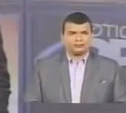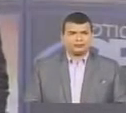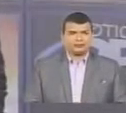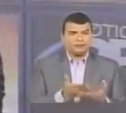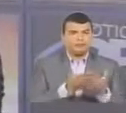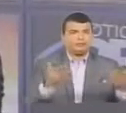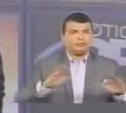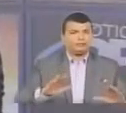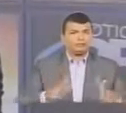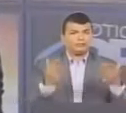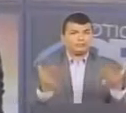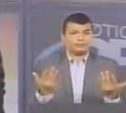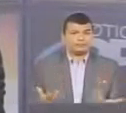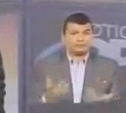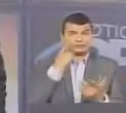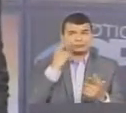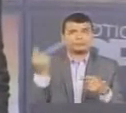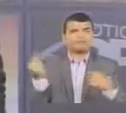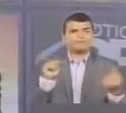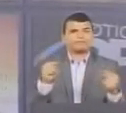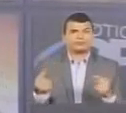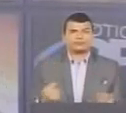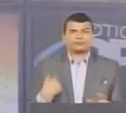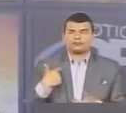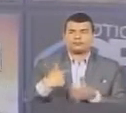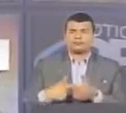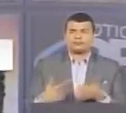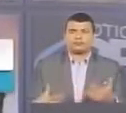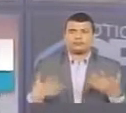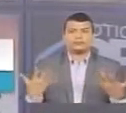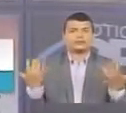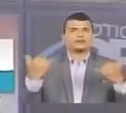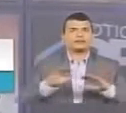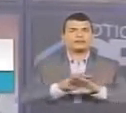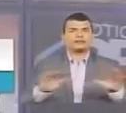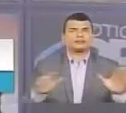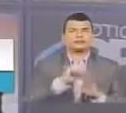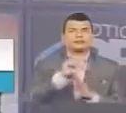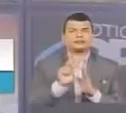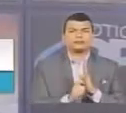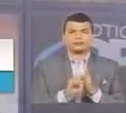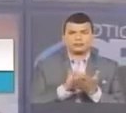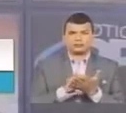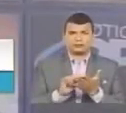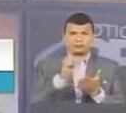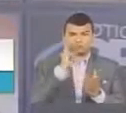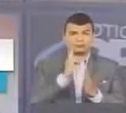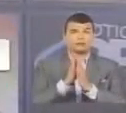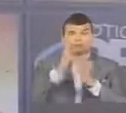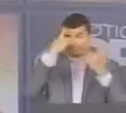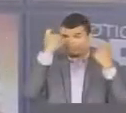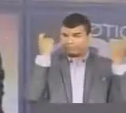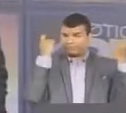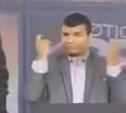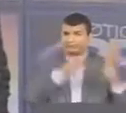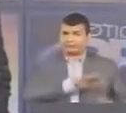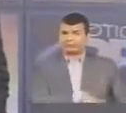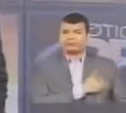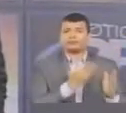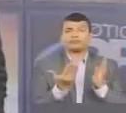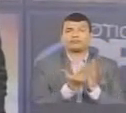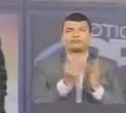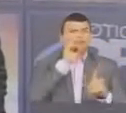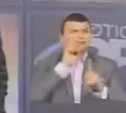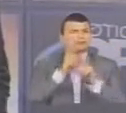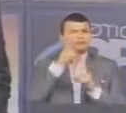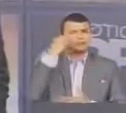¿Qué tal? ¿Cómo están? Pues muy disputados están los cupos para la gran final de las pruebas Supérate con el Saber, una estrategia del Ministerio de Educación